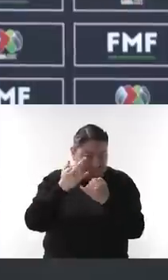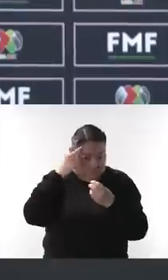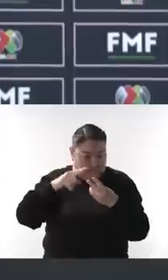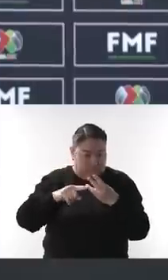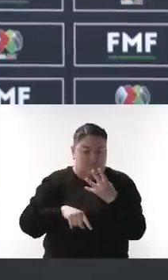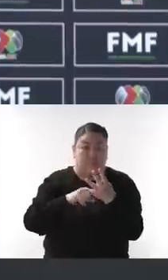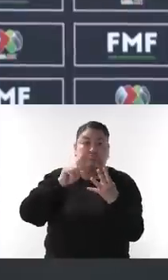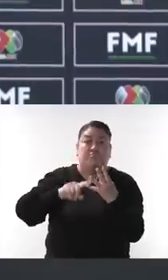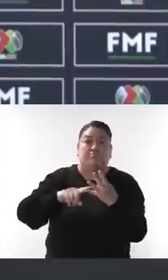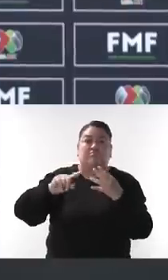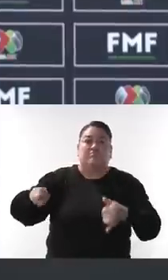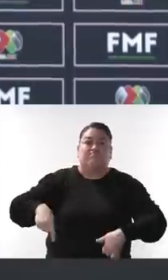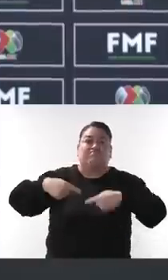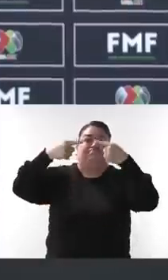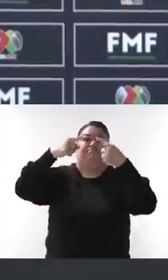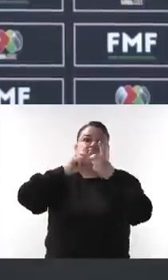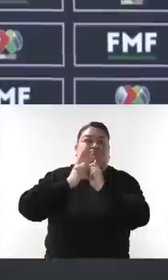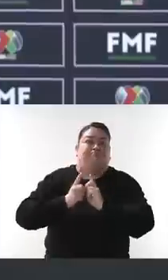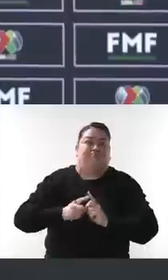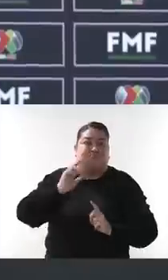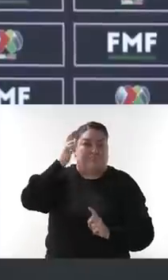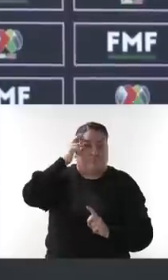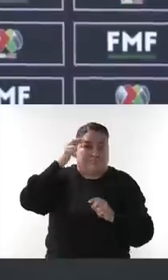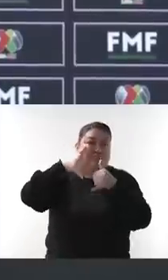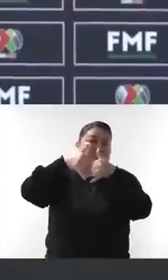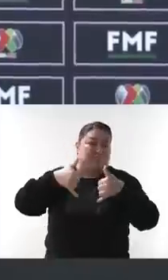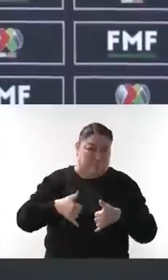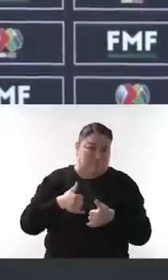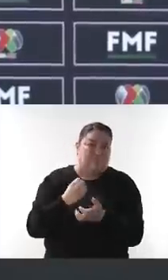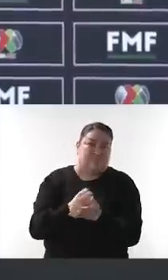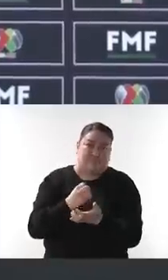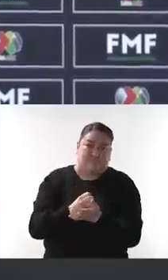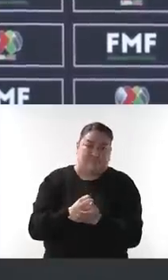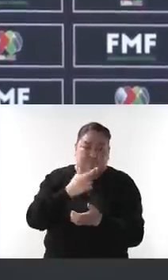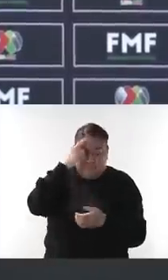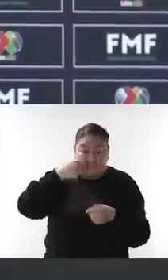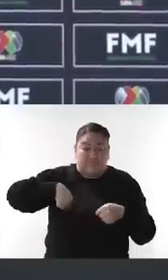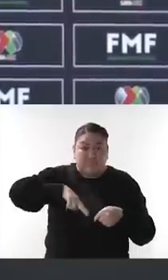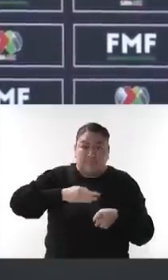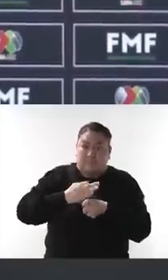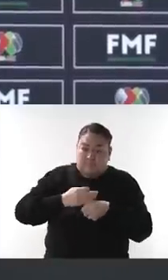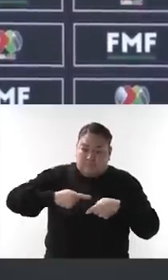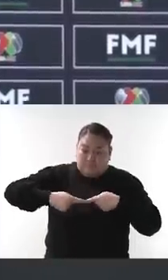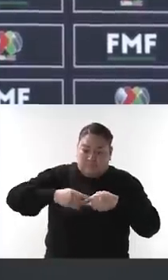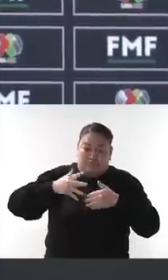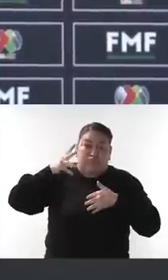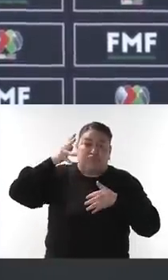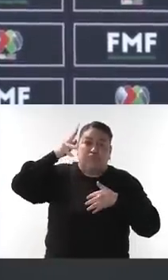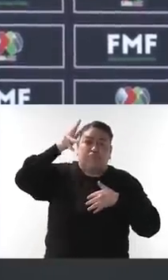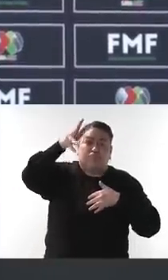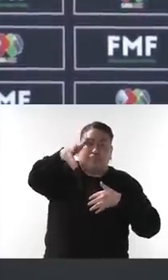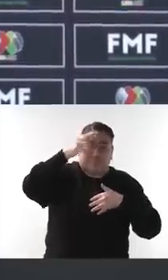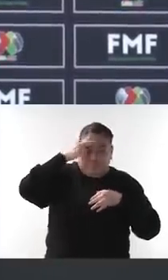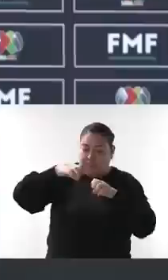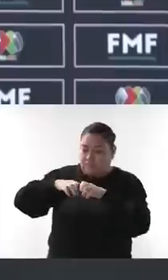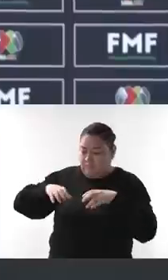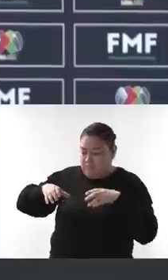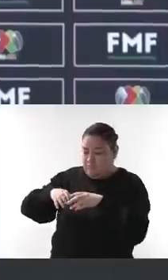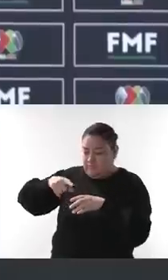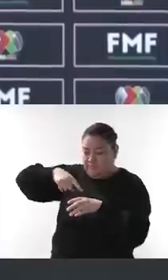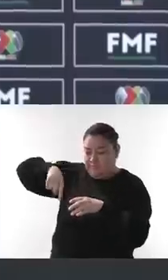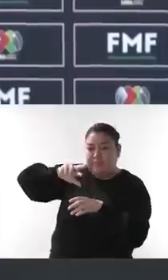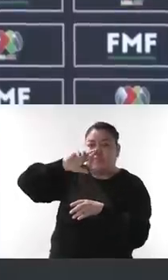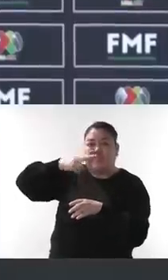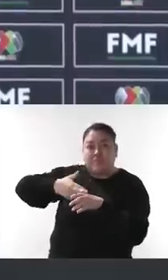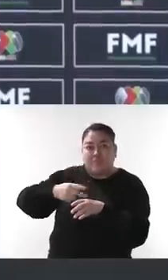una Copa Oro, no nada más buscando tener buenos resultados a corto plazo, sino con esta visión que el Comité de Selecciones Nacionales